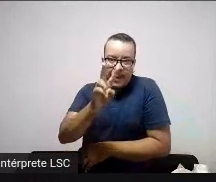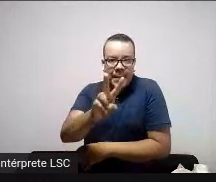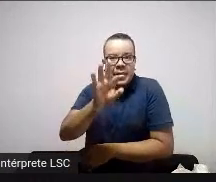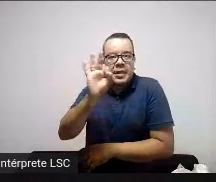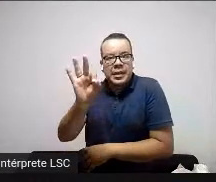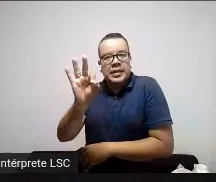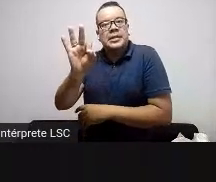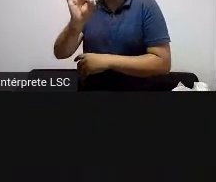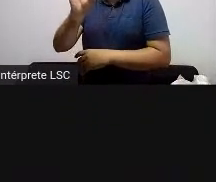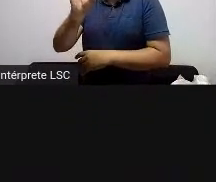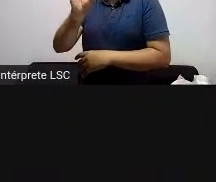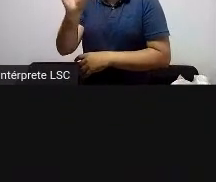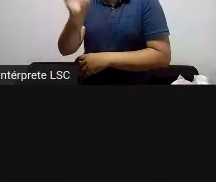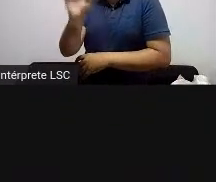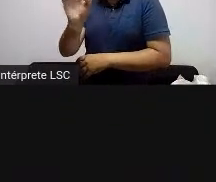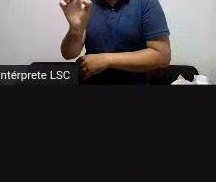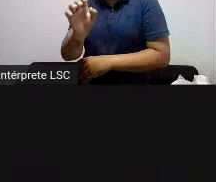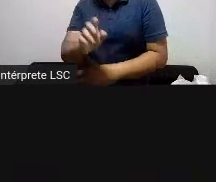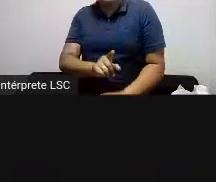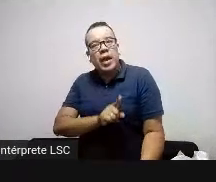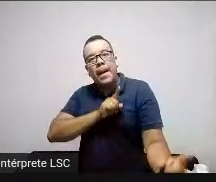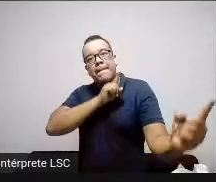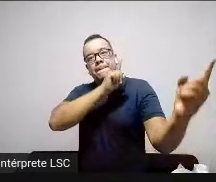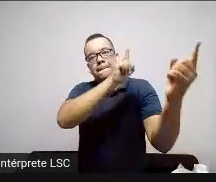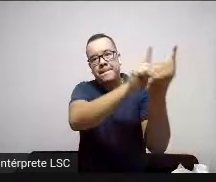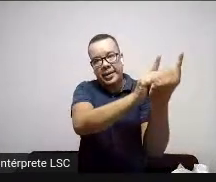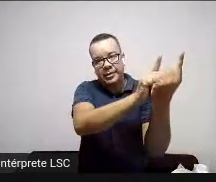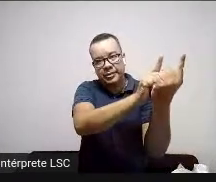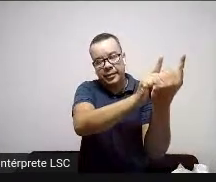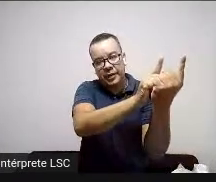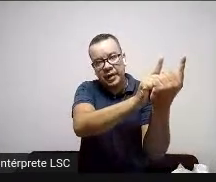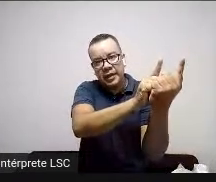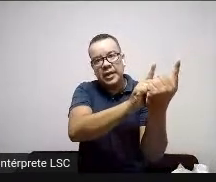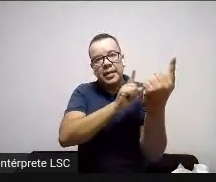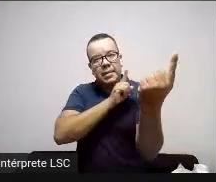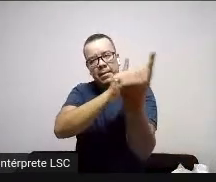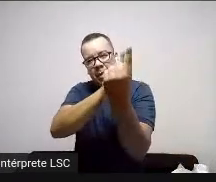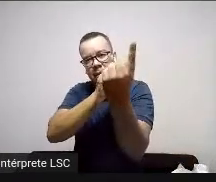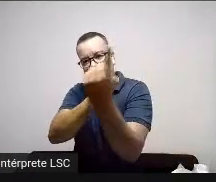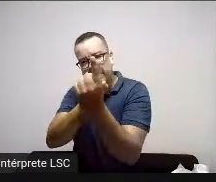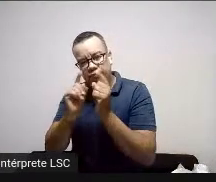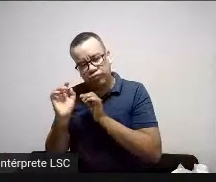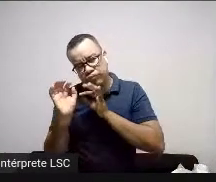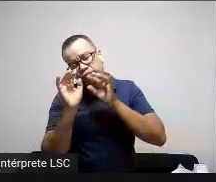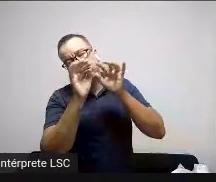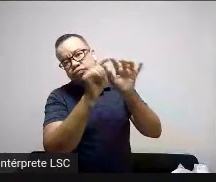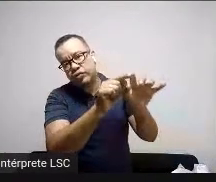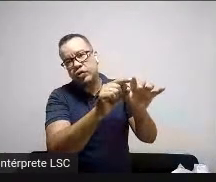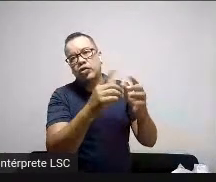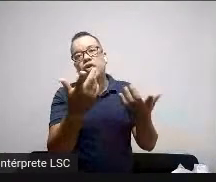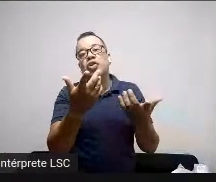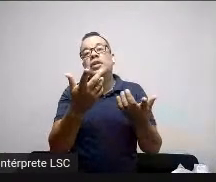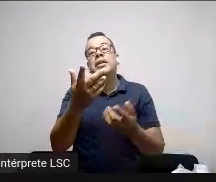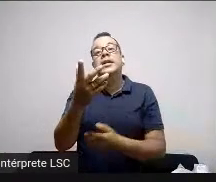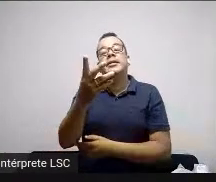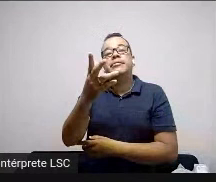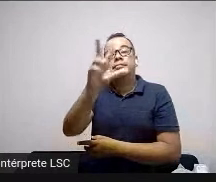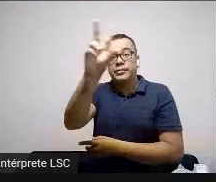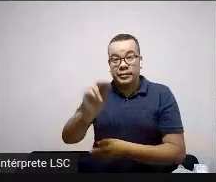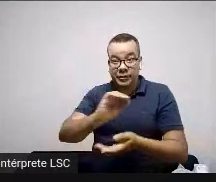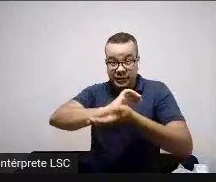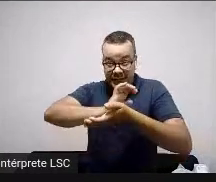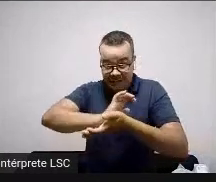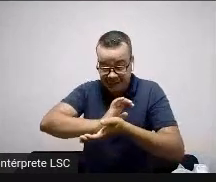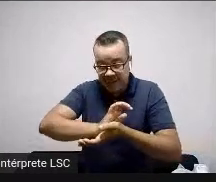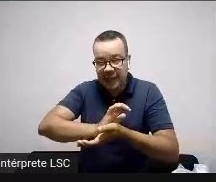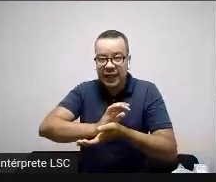el Encuentro Internacional Nadaísmo en todas partes, en el Eje Cafetero. En esta ocasión, por los temas que ya todos